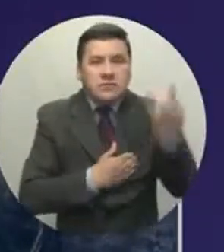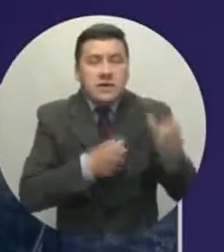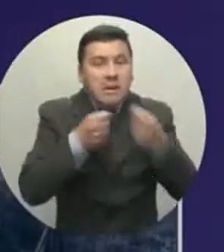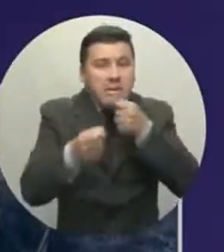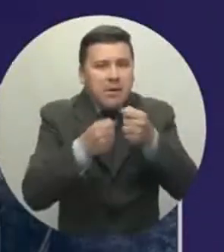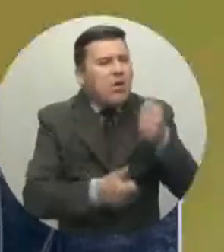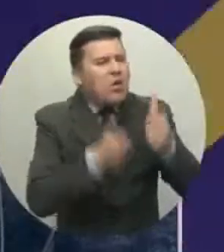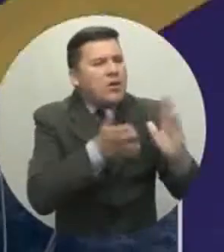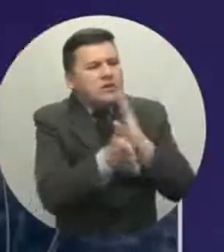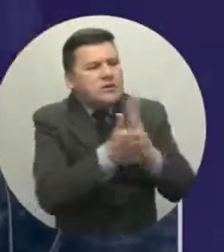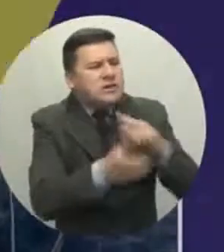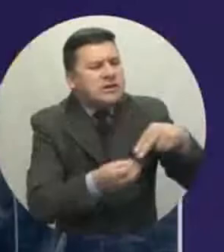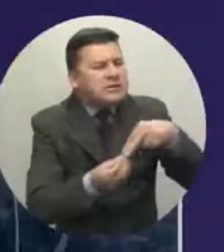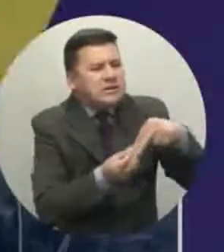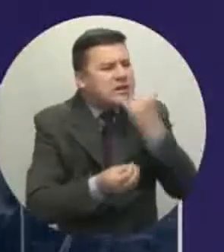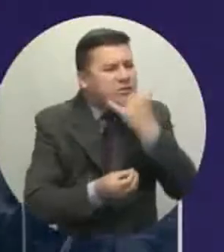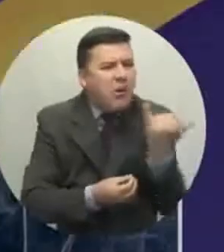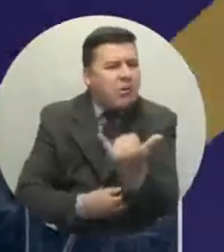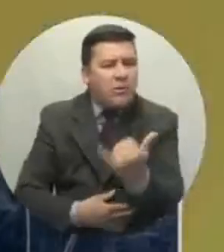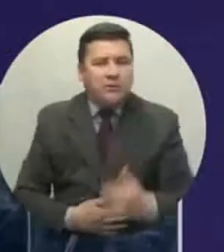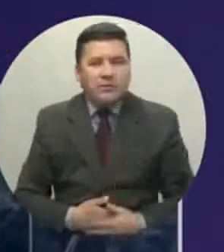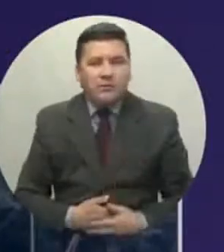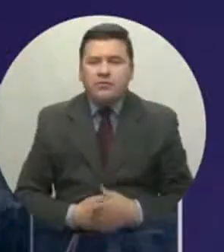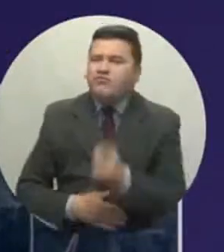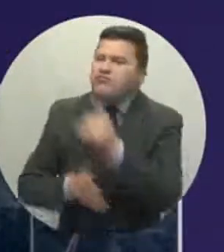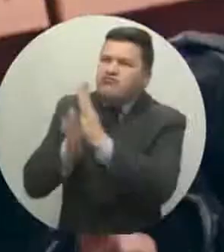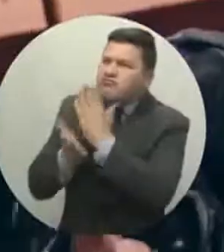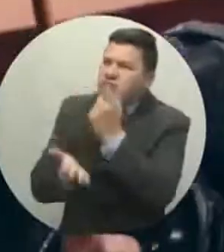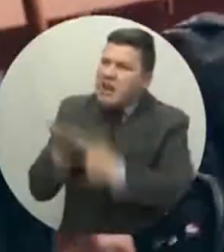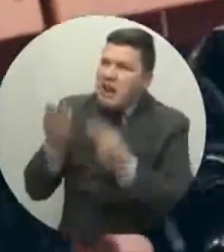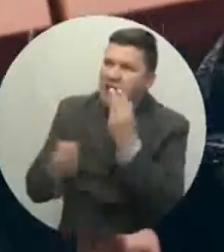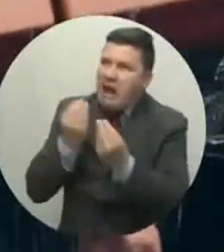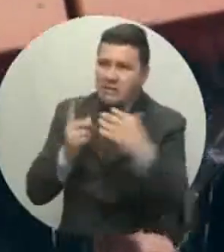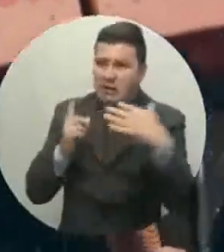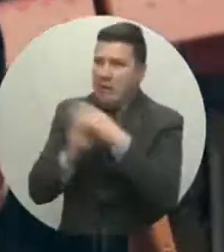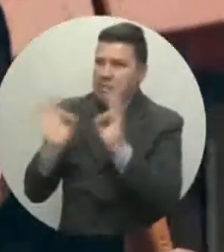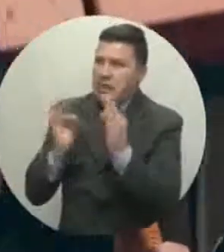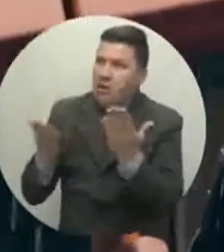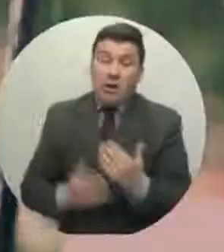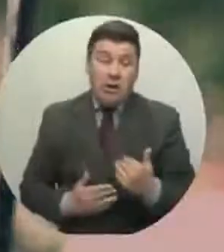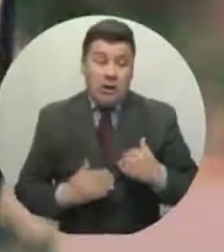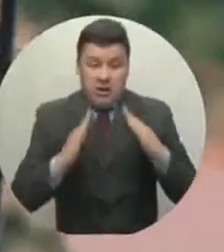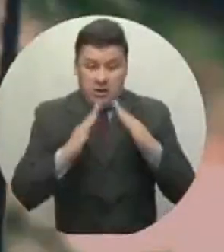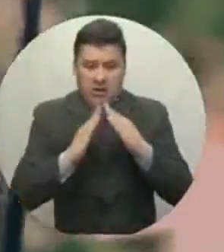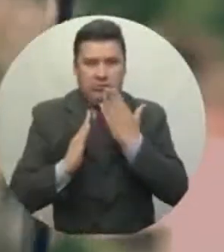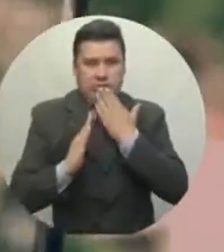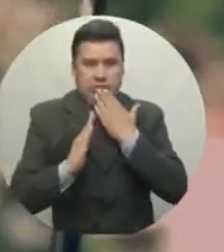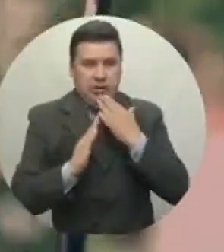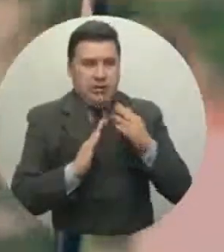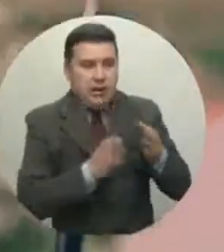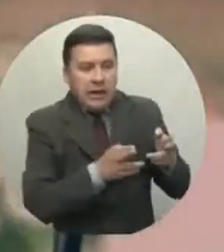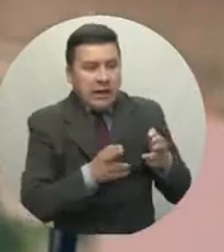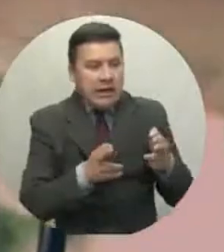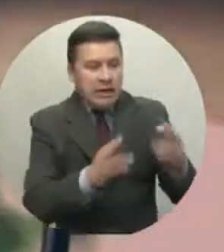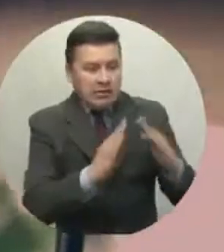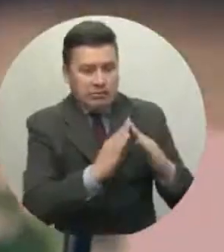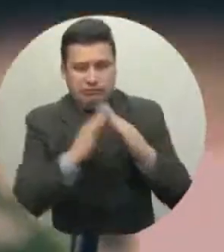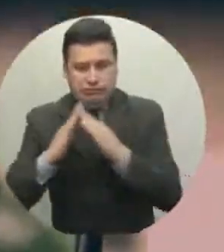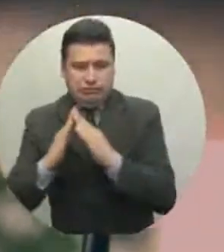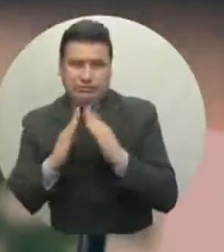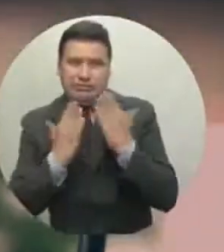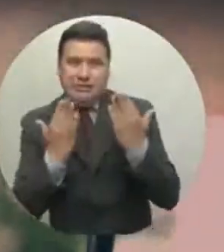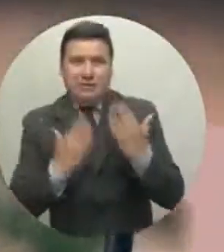nuestro corresponsal en tierra nos cuenta cuál es la situación de los afectados. Cuénteme, por favor, usted qué ha hecho para no estar afectado. Pues mi casa está en una zona